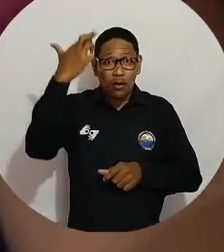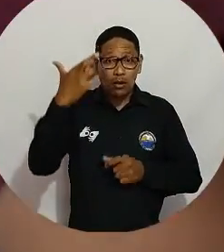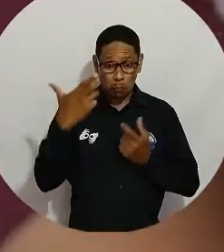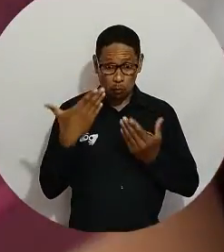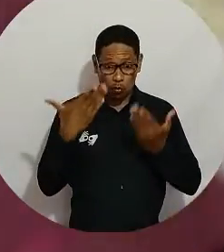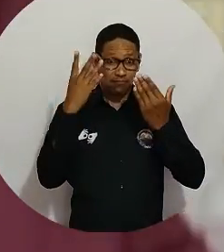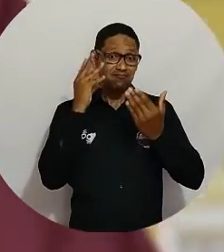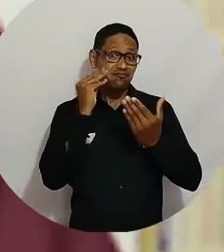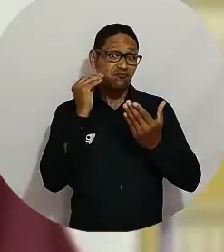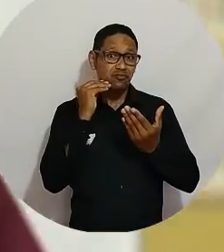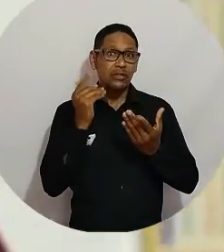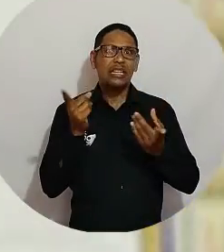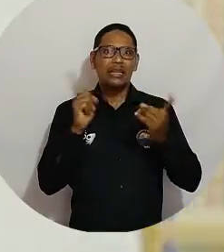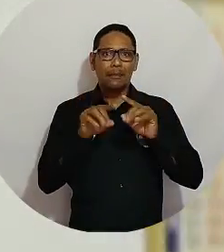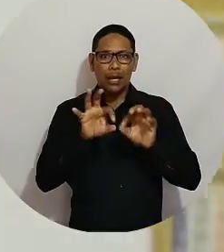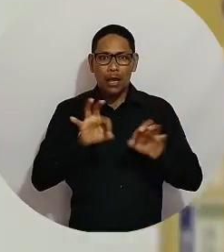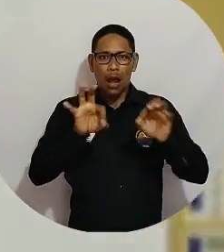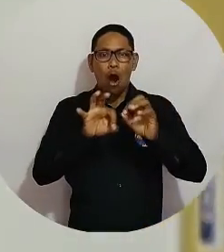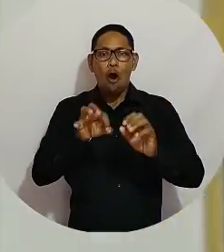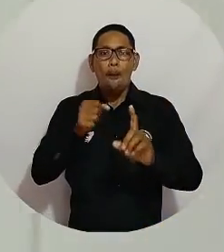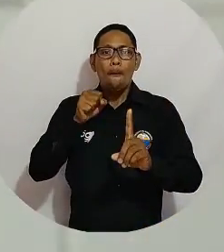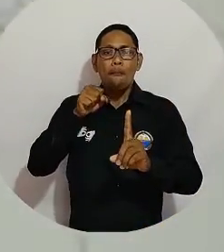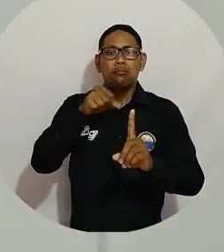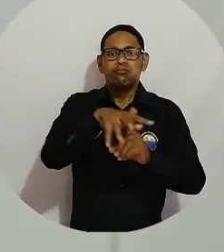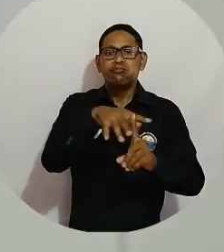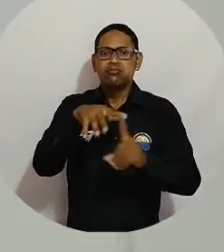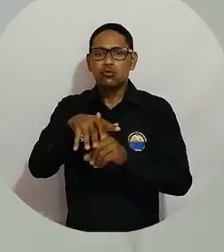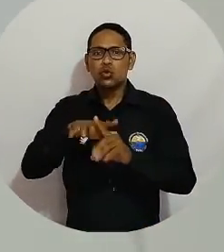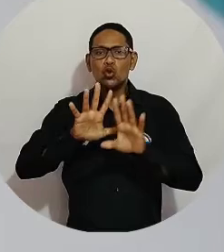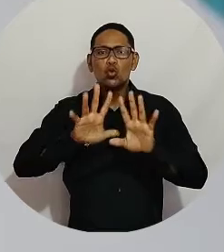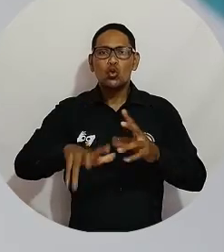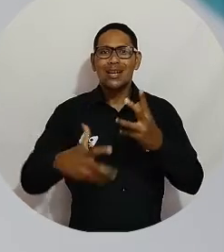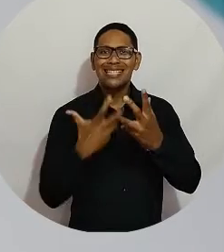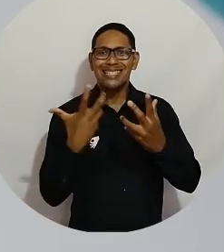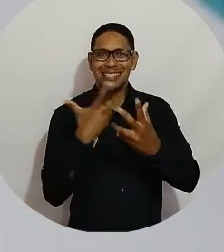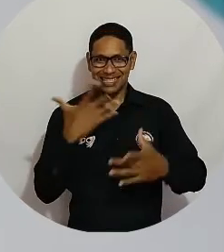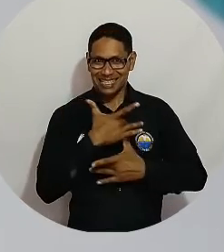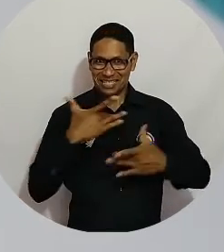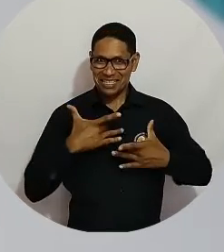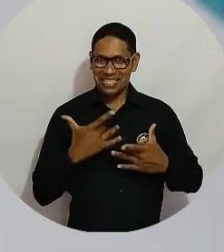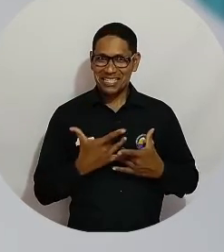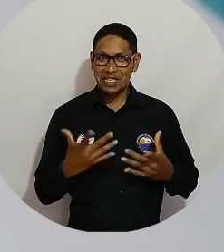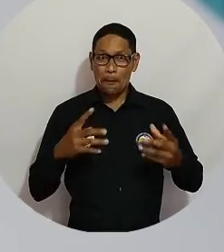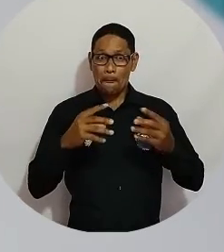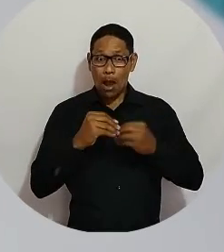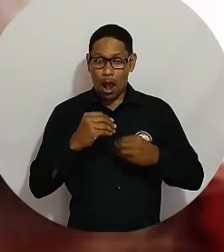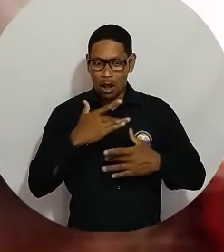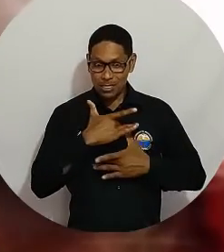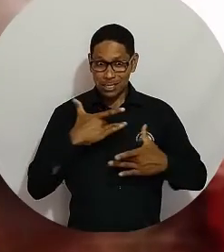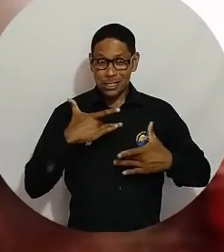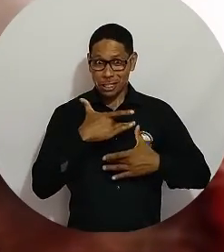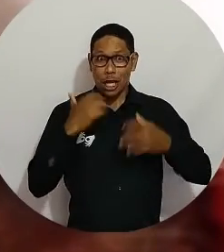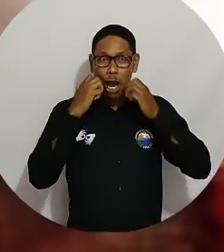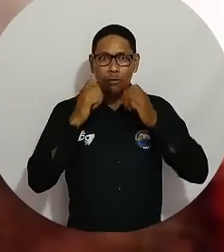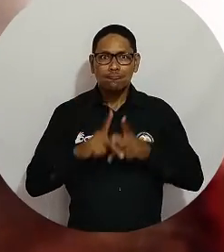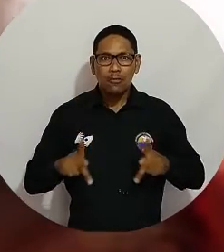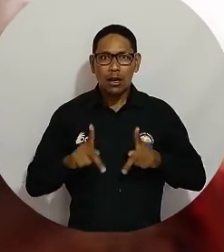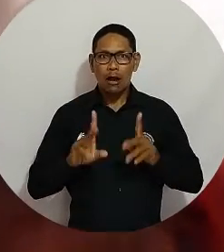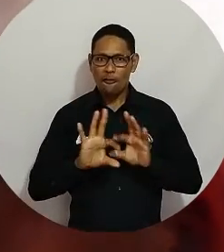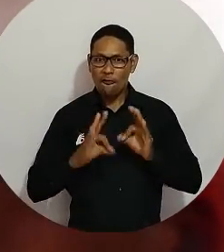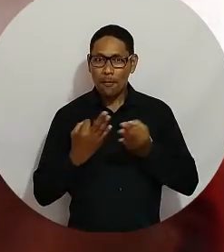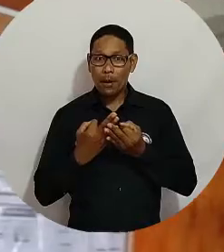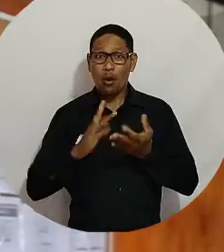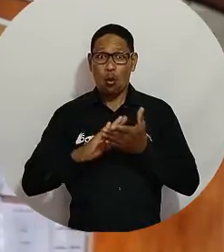propios profesionales, sino que también indudablemente va a repercutir en el sistema de salud y fundamentalmente va a mejorar la salud de